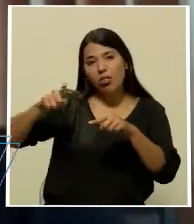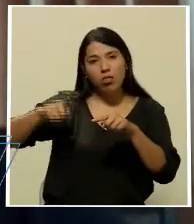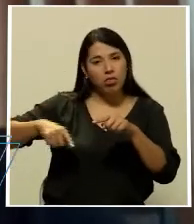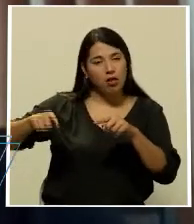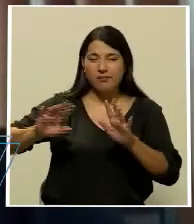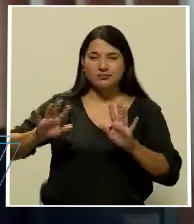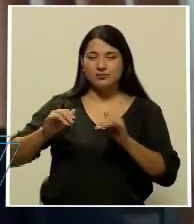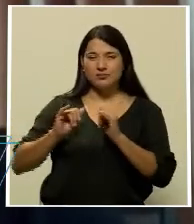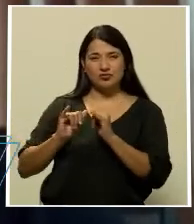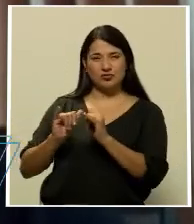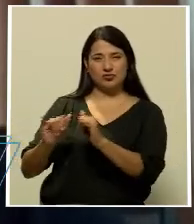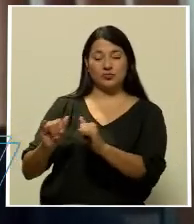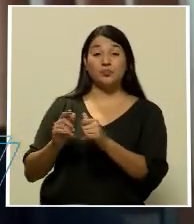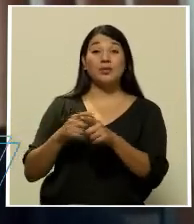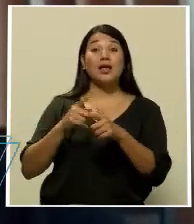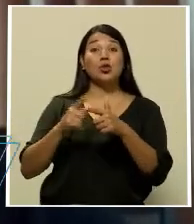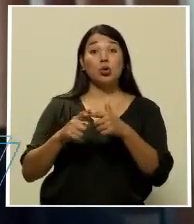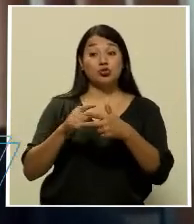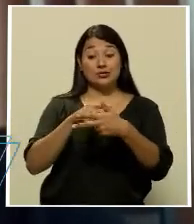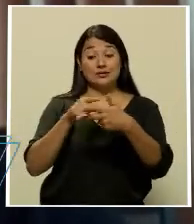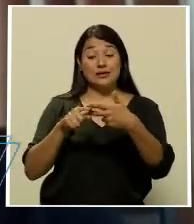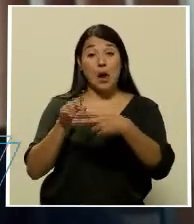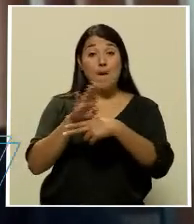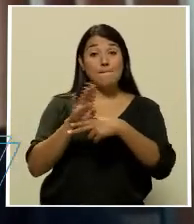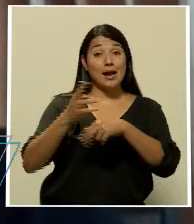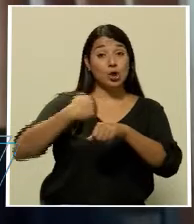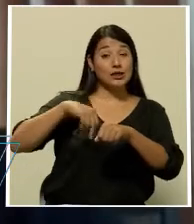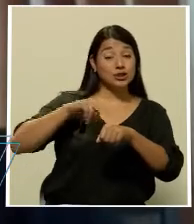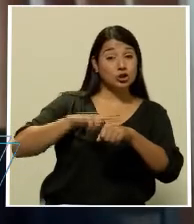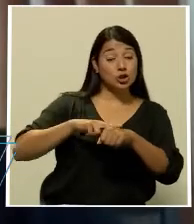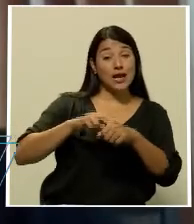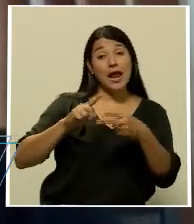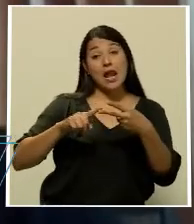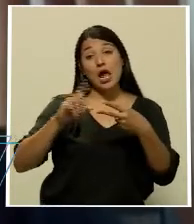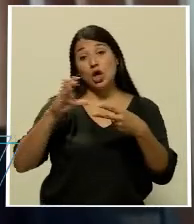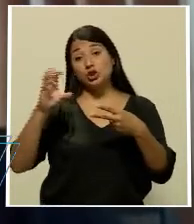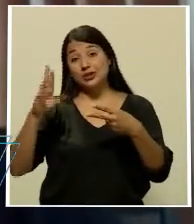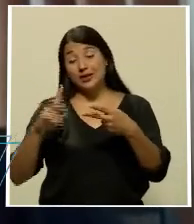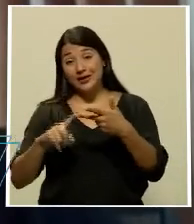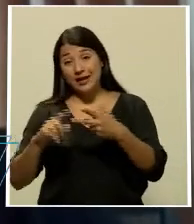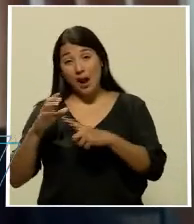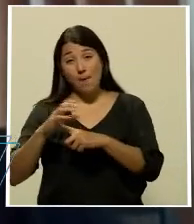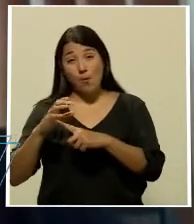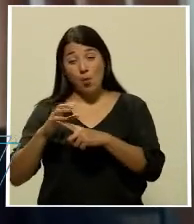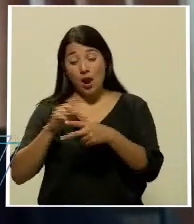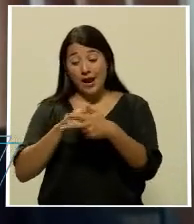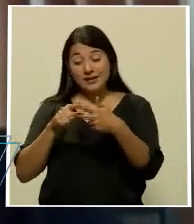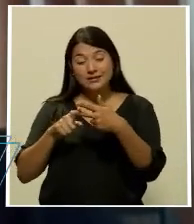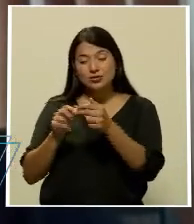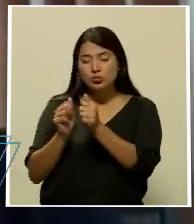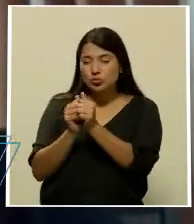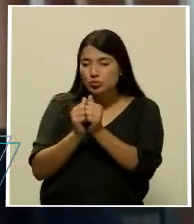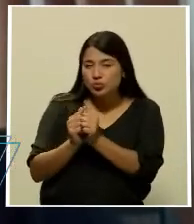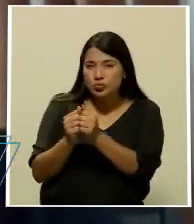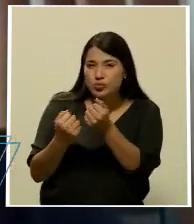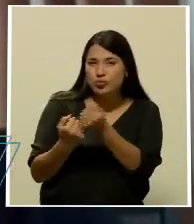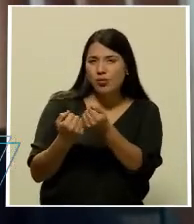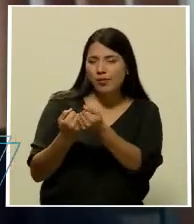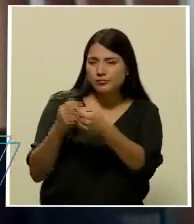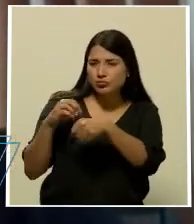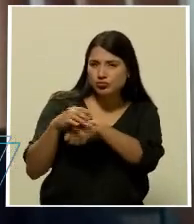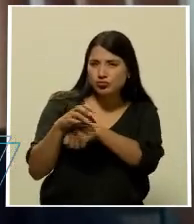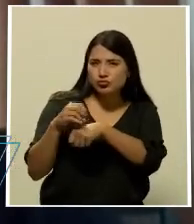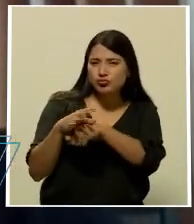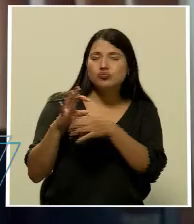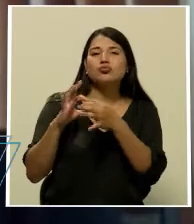Rica y el Banco Popular, nos acompañaron luego de un riguroso análisis financiero sobre las operaciones